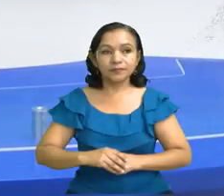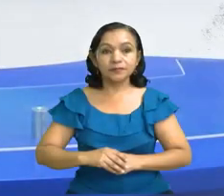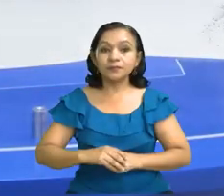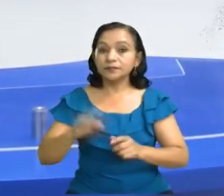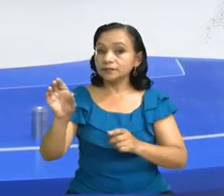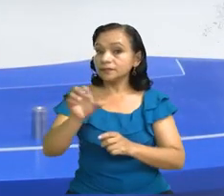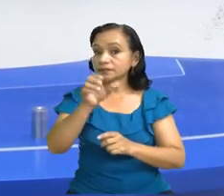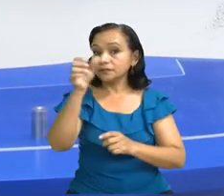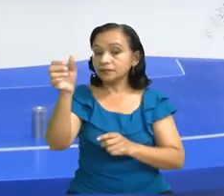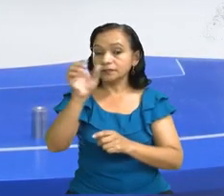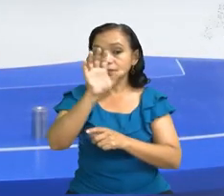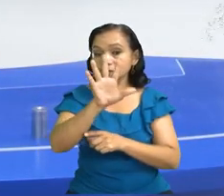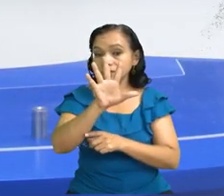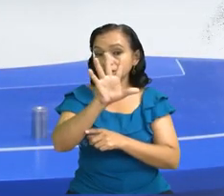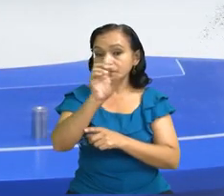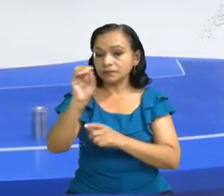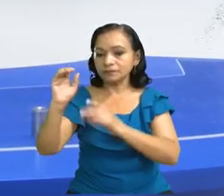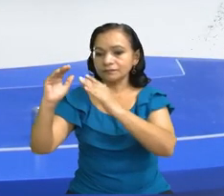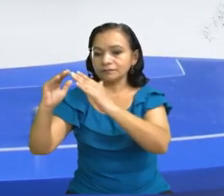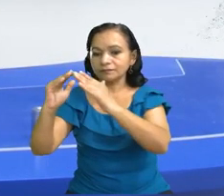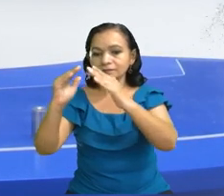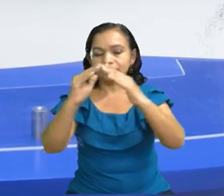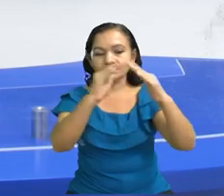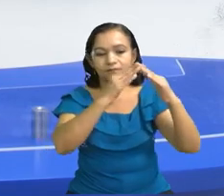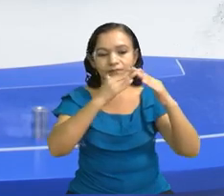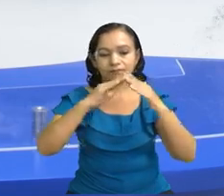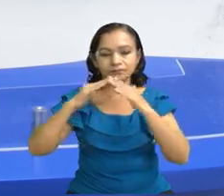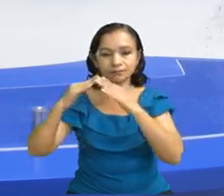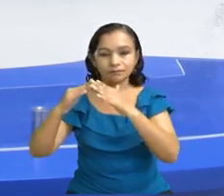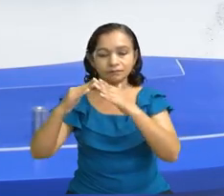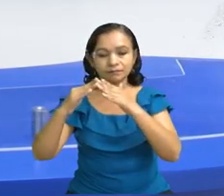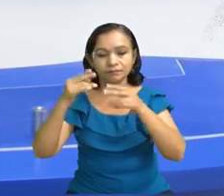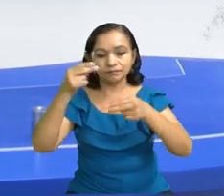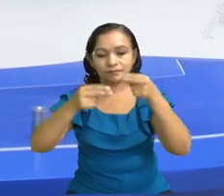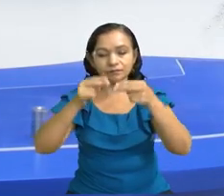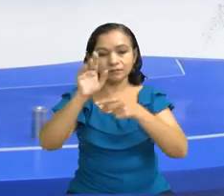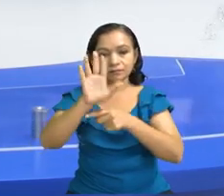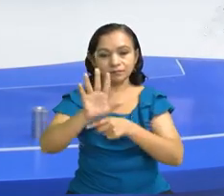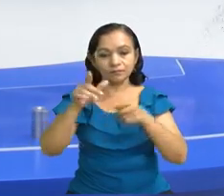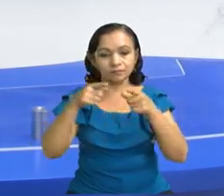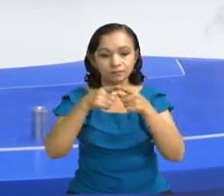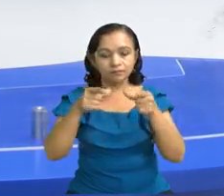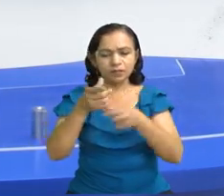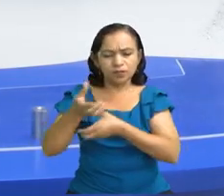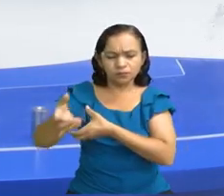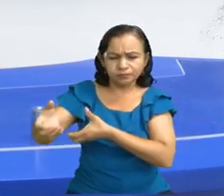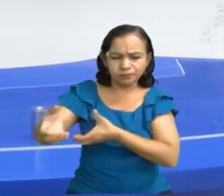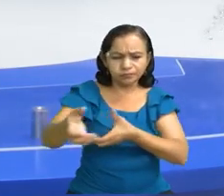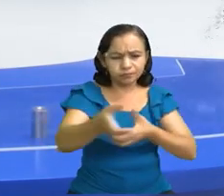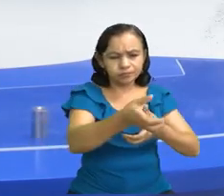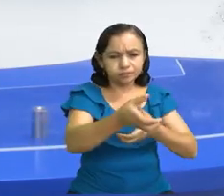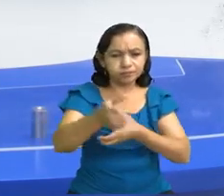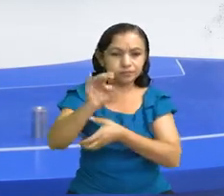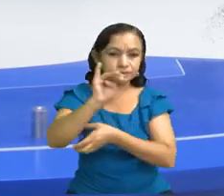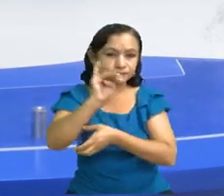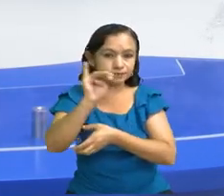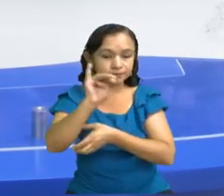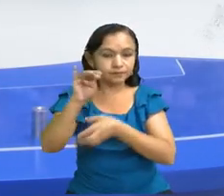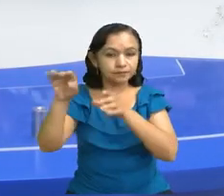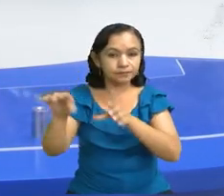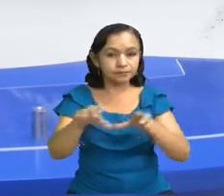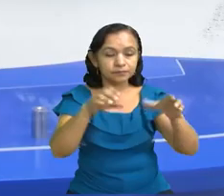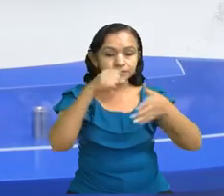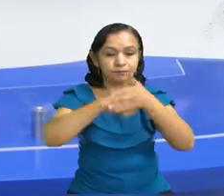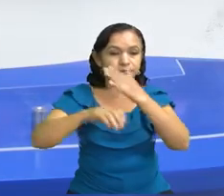Por otra parte, 500 viviendas del barrio René Polanco del Distrito 5 de Managua fueron fumigadas este miércoles como parte de la jornada de